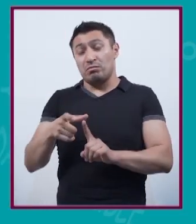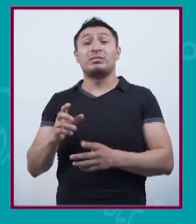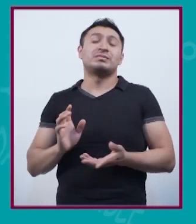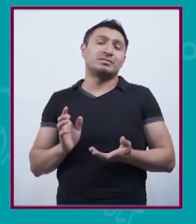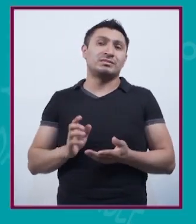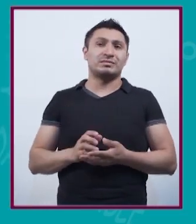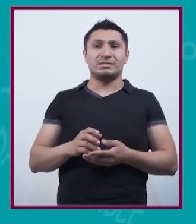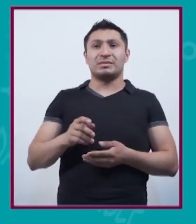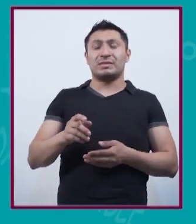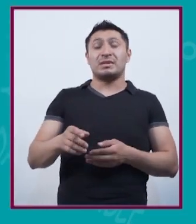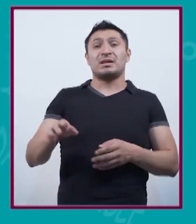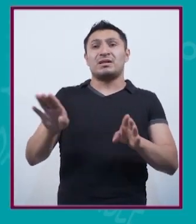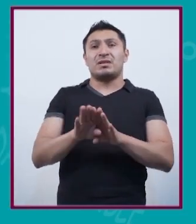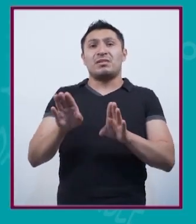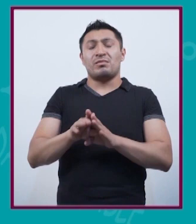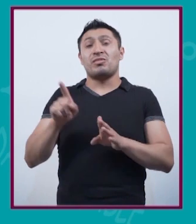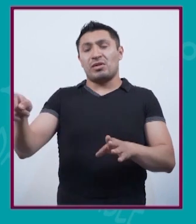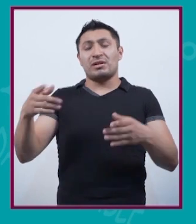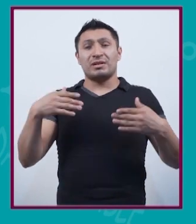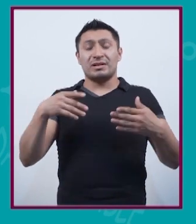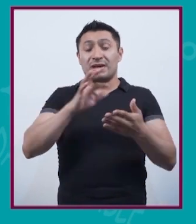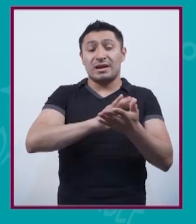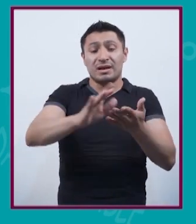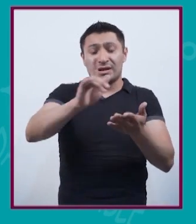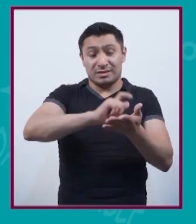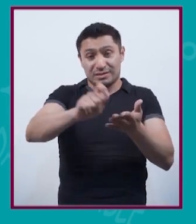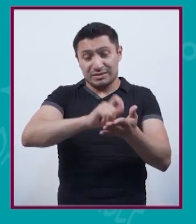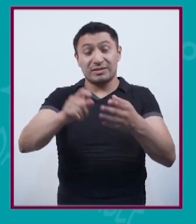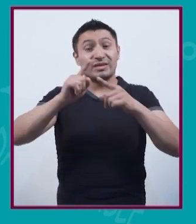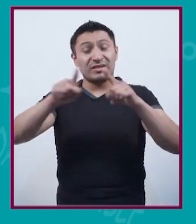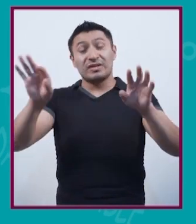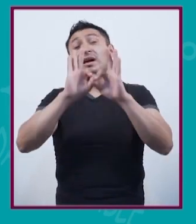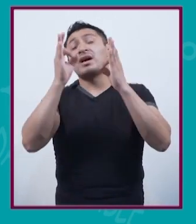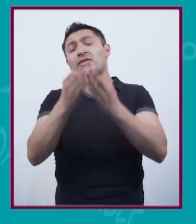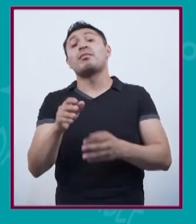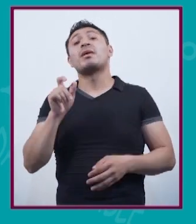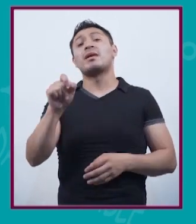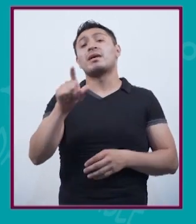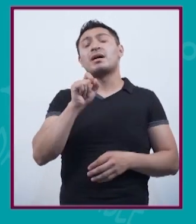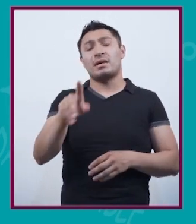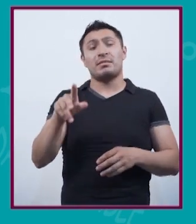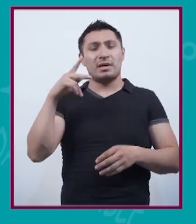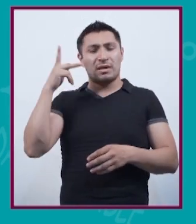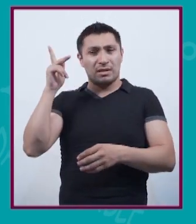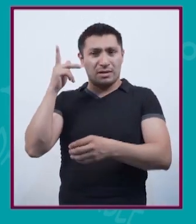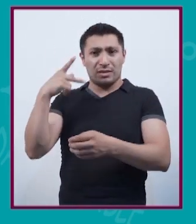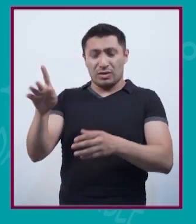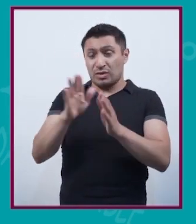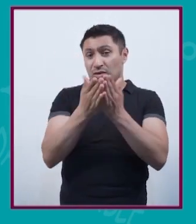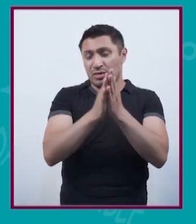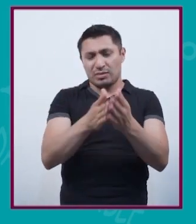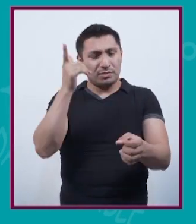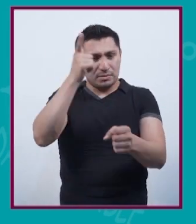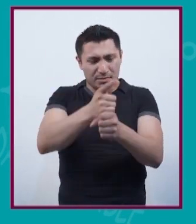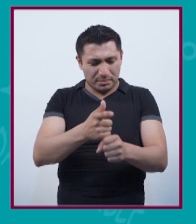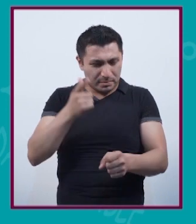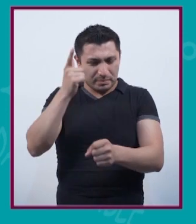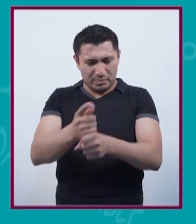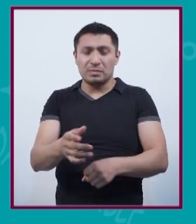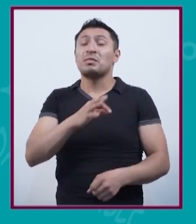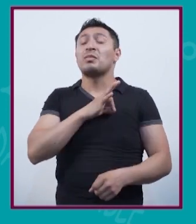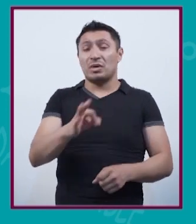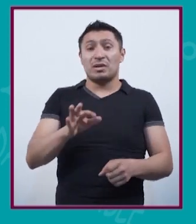unidimensional de la escritora la ha encasillado y evitado que su obra se lea y se entienda de una mejor forma, pues también